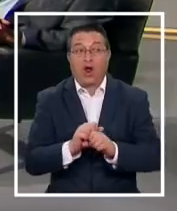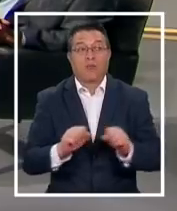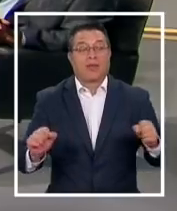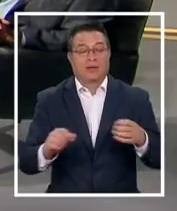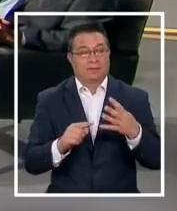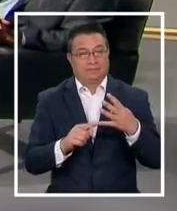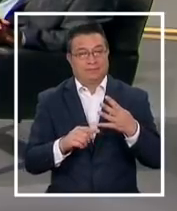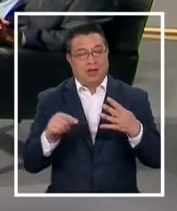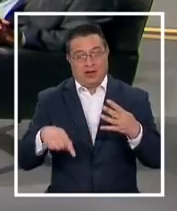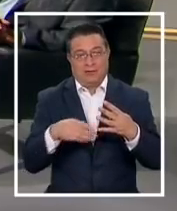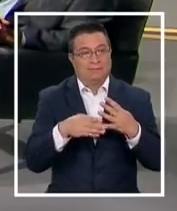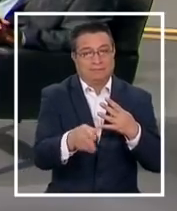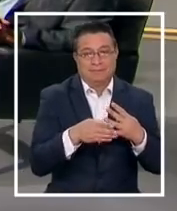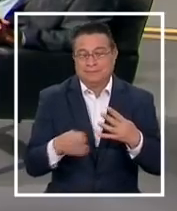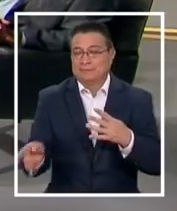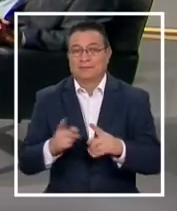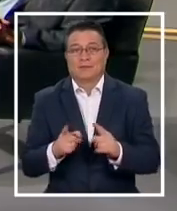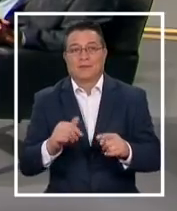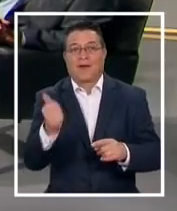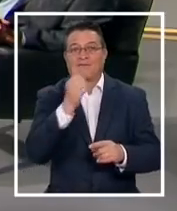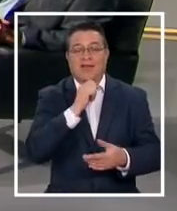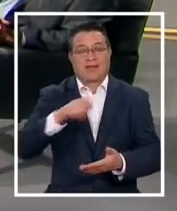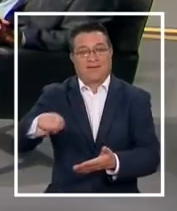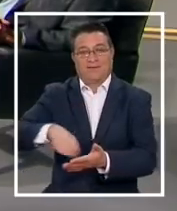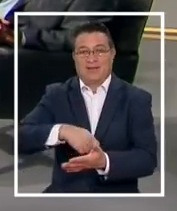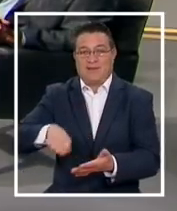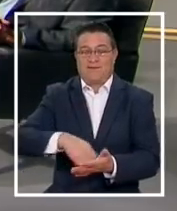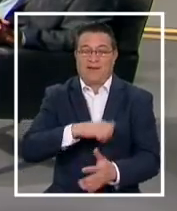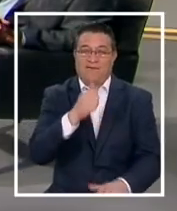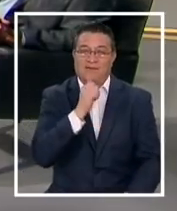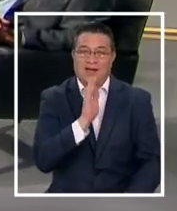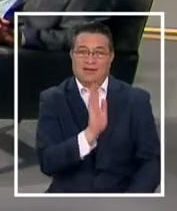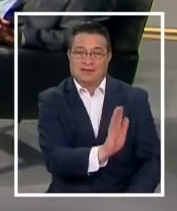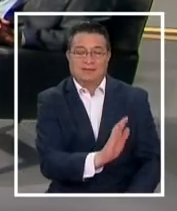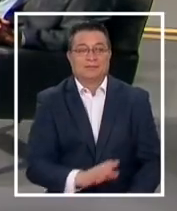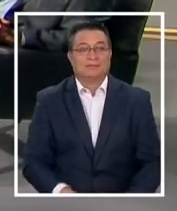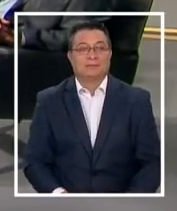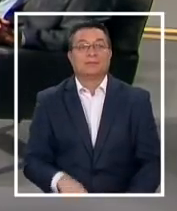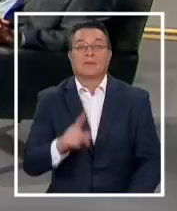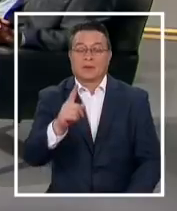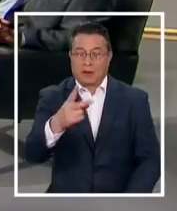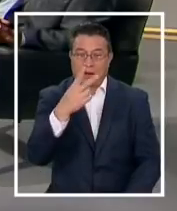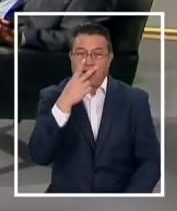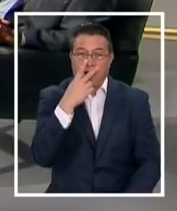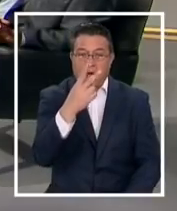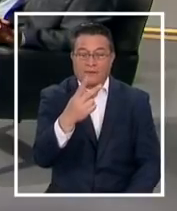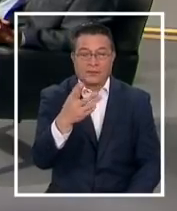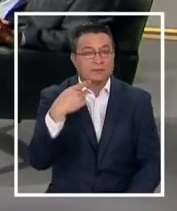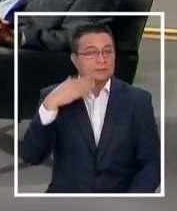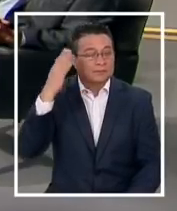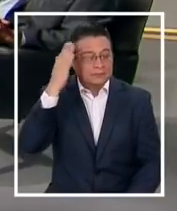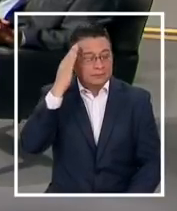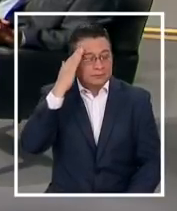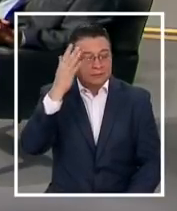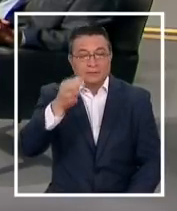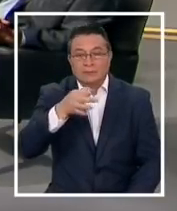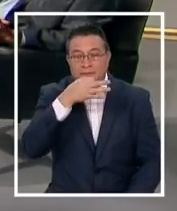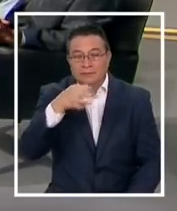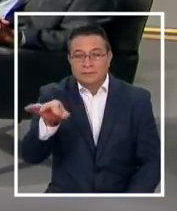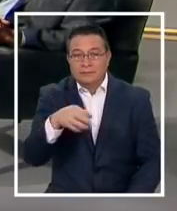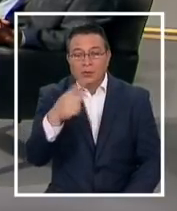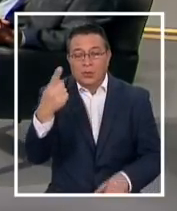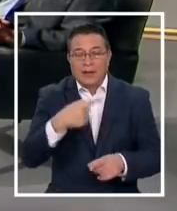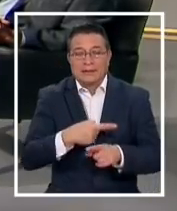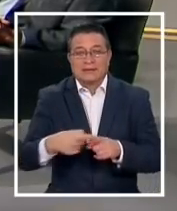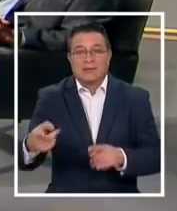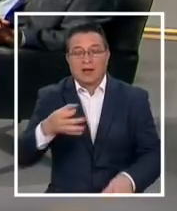ninguna todavía. Todavía no tiene la firma. No tiene. Escuchemos, los queremos invitar a ustedes a recordar una de las frases de la semana, una